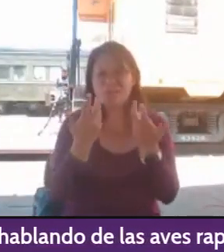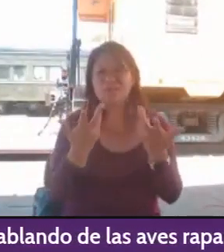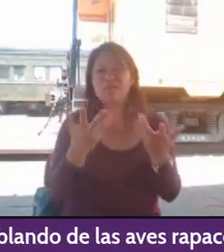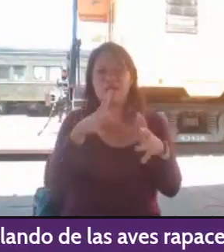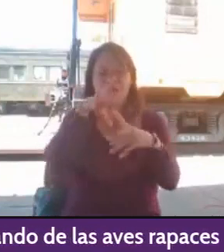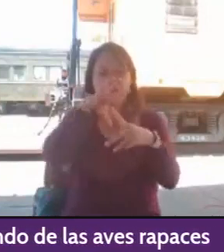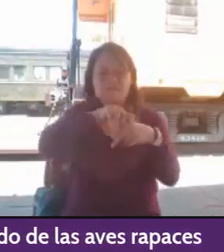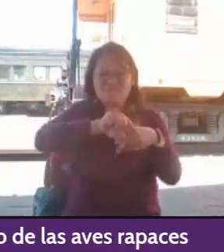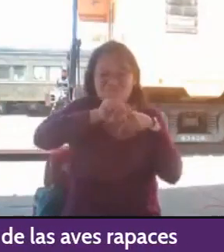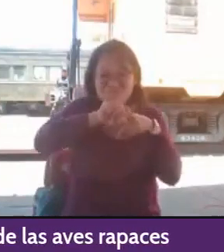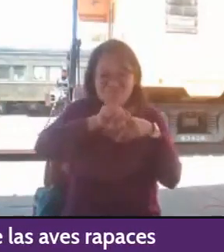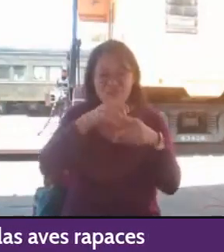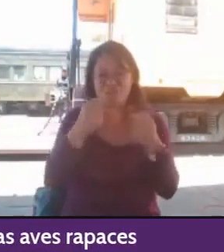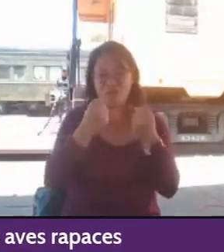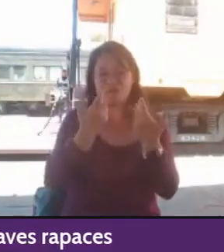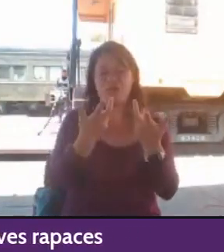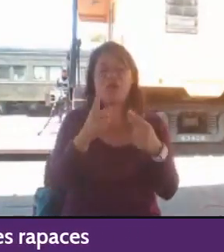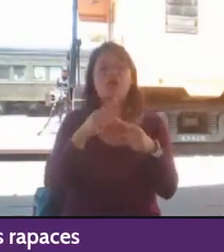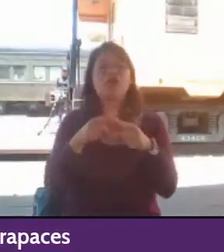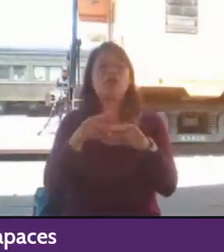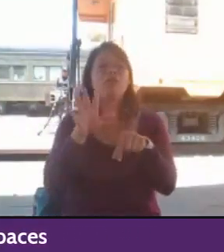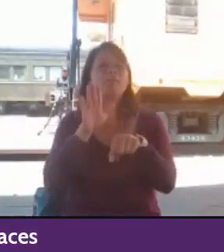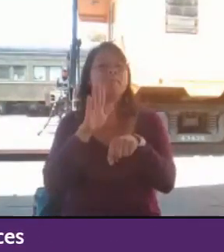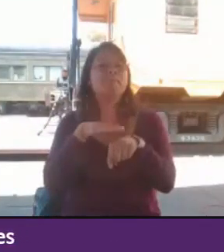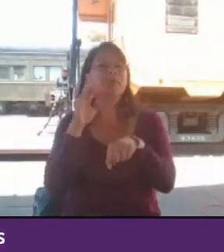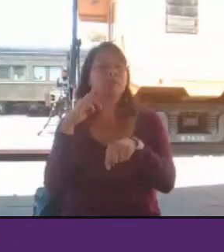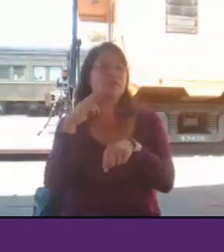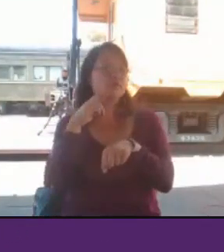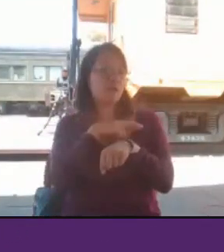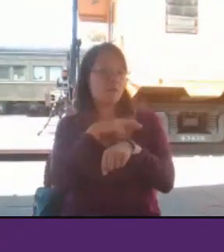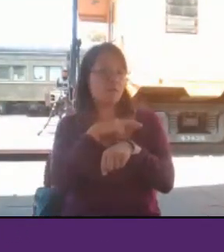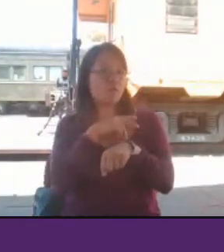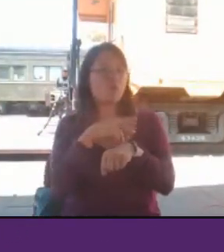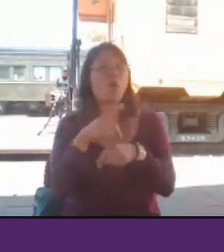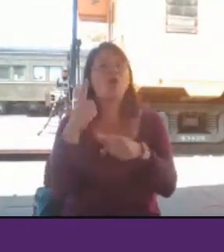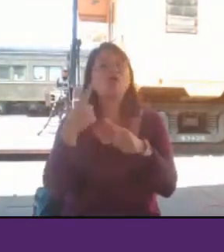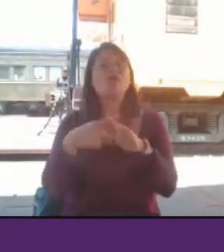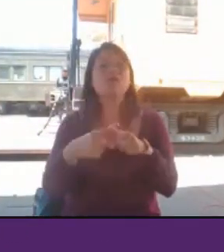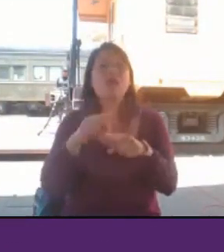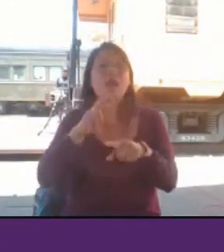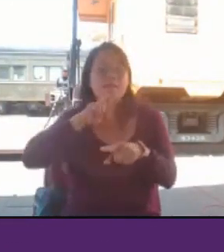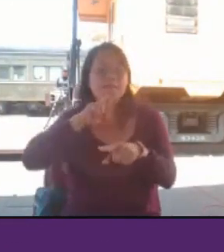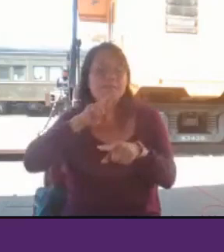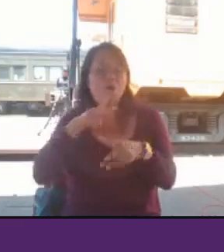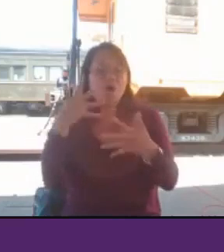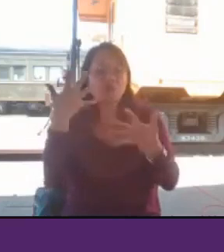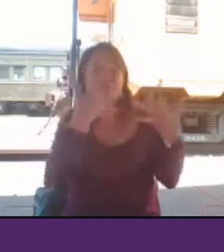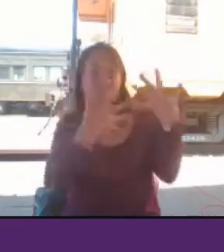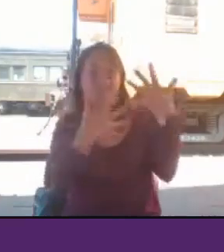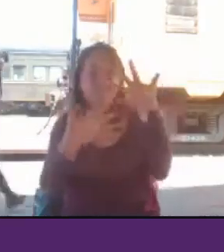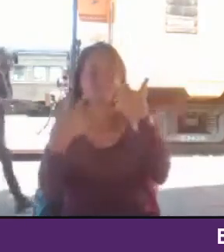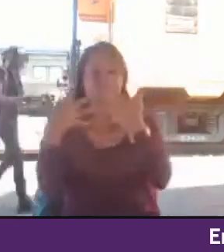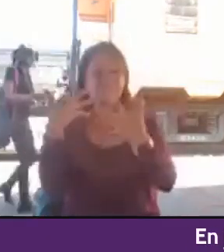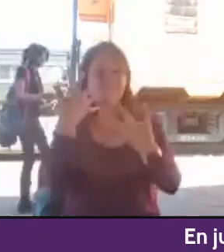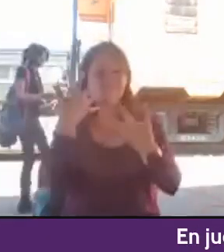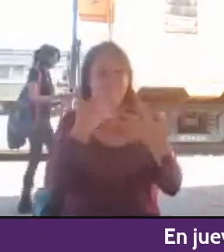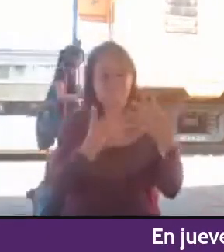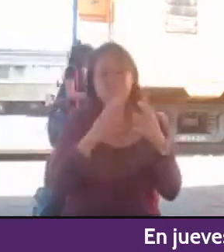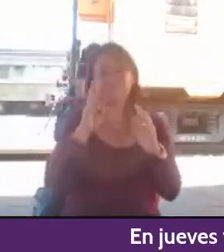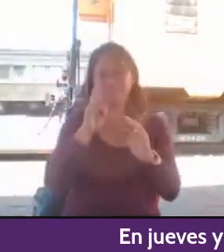pata, quién es más rápido y quién tiene un mejor camuflaje. Eso es lo que vamos a estar evaluando, a ver quién es más fuerte. Otra más